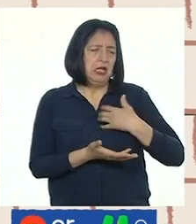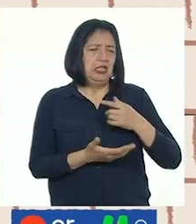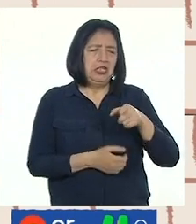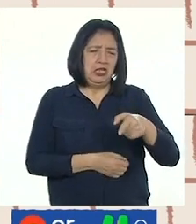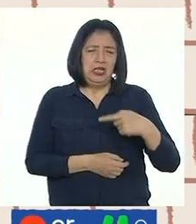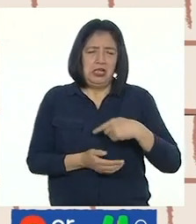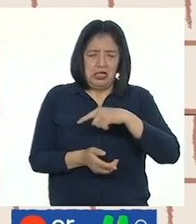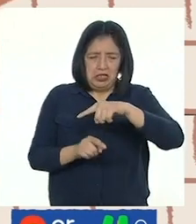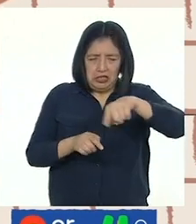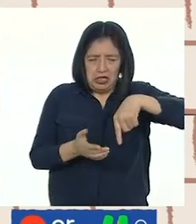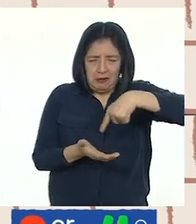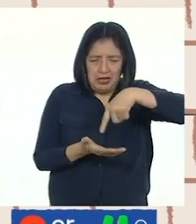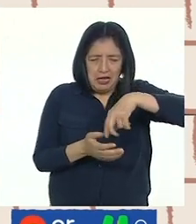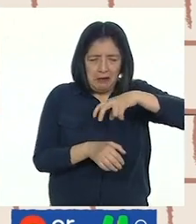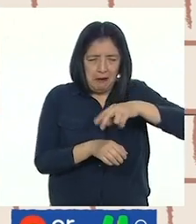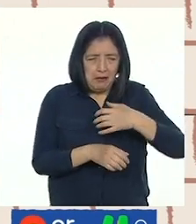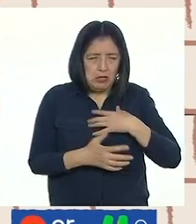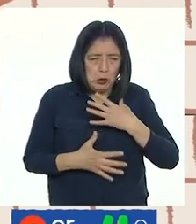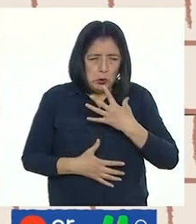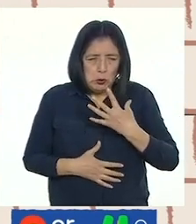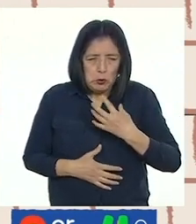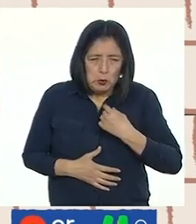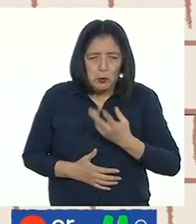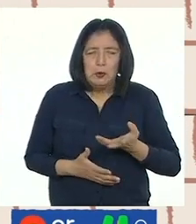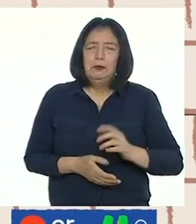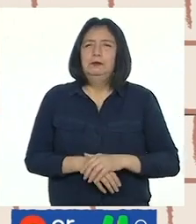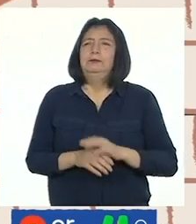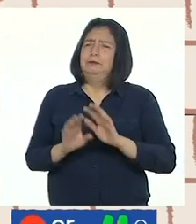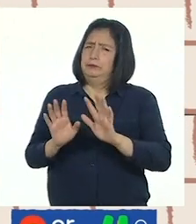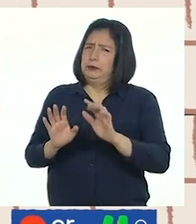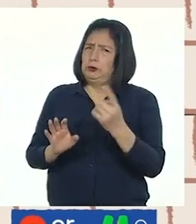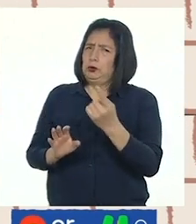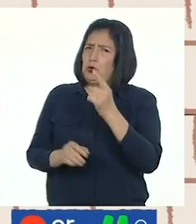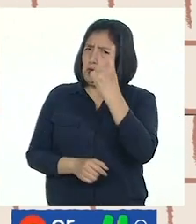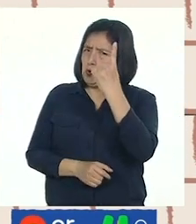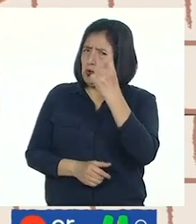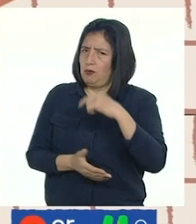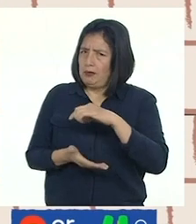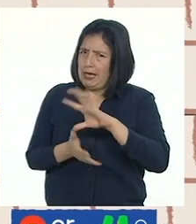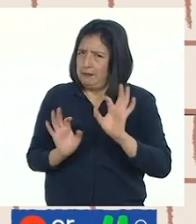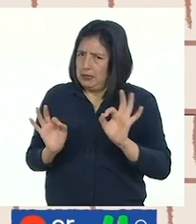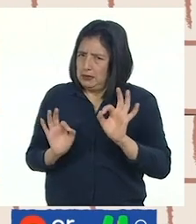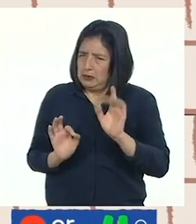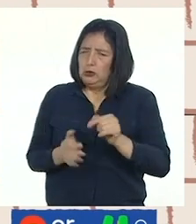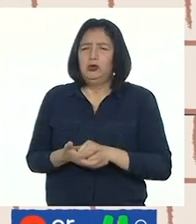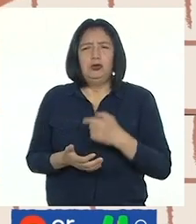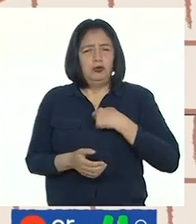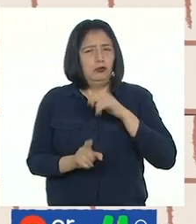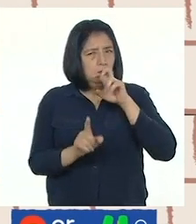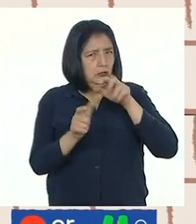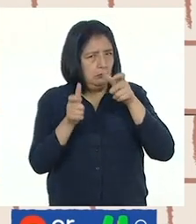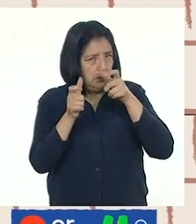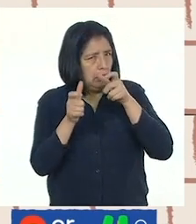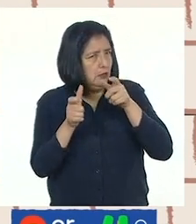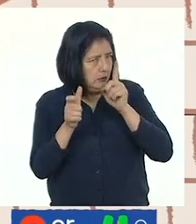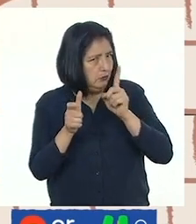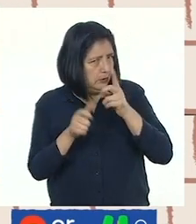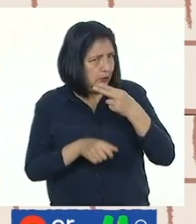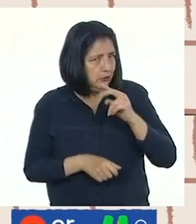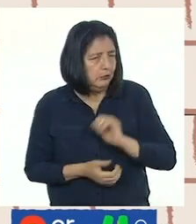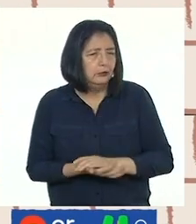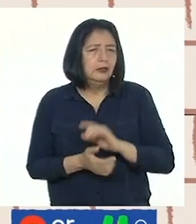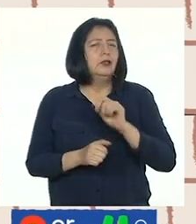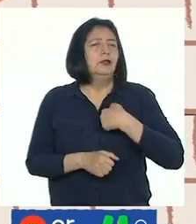¡Ese pastel de papa me está llamando! Pero solo comerás una porción. ¡Te estoy vigilando,